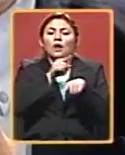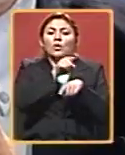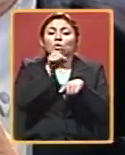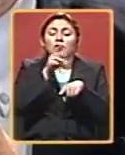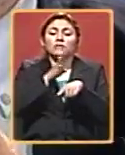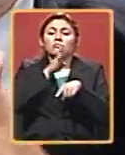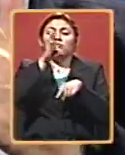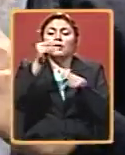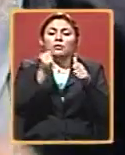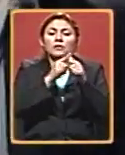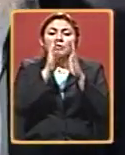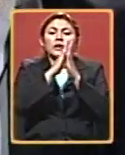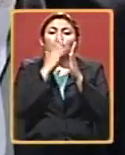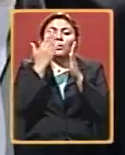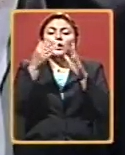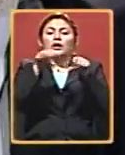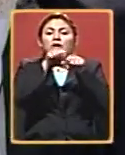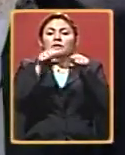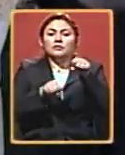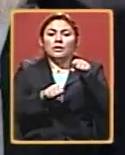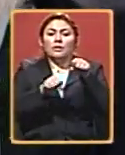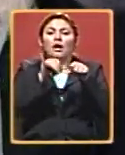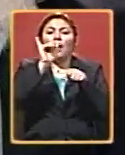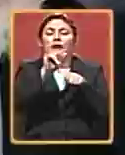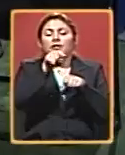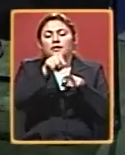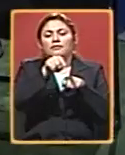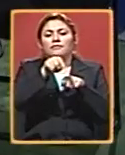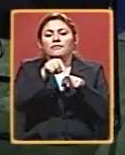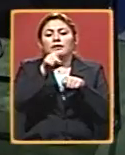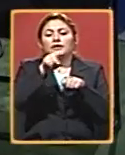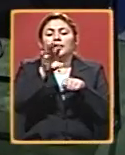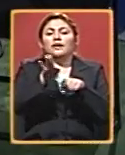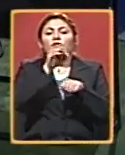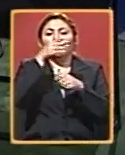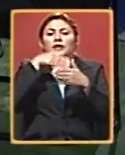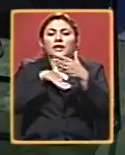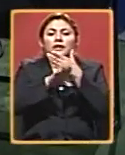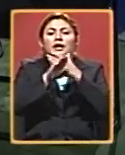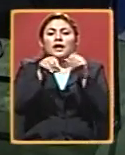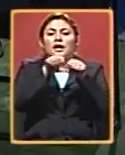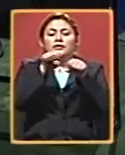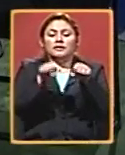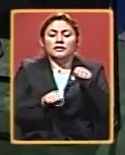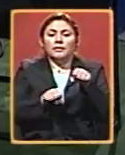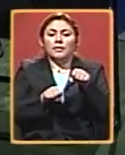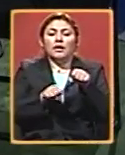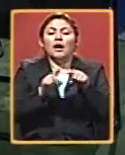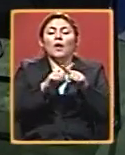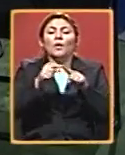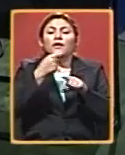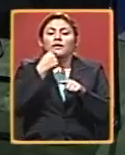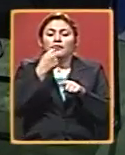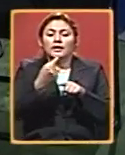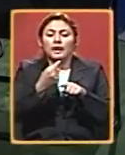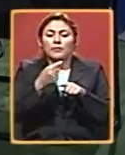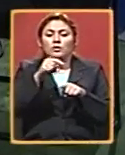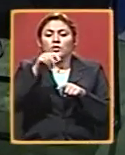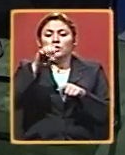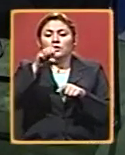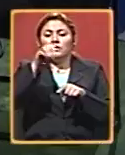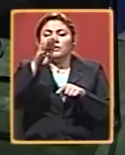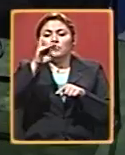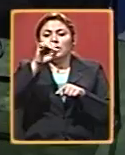la primera puerta del sistema, es donde llegan. Exactamente, es la vía de entrada al sistema. Aunque, digámosle, el EBAIS se